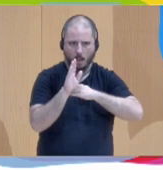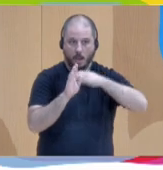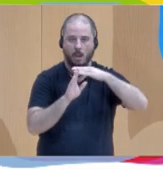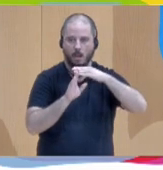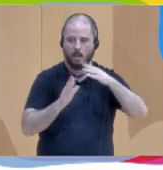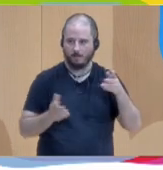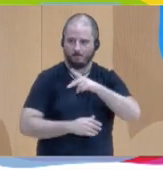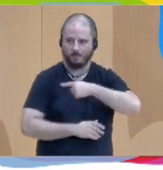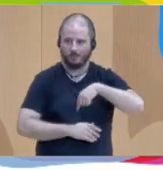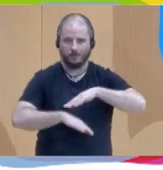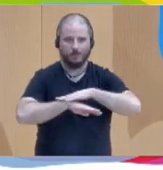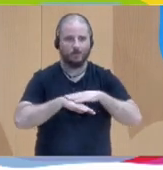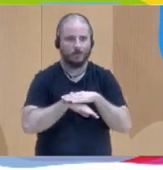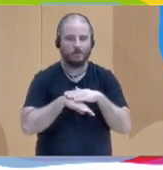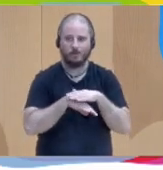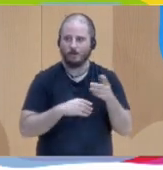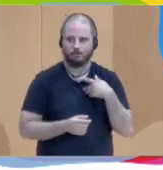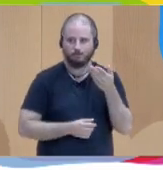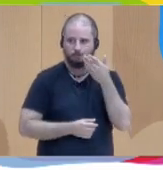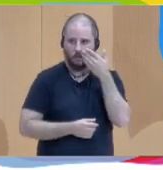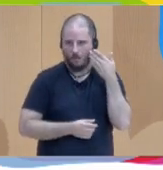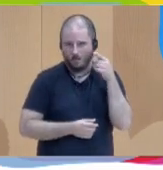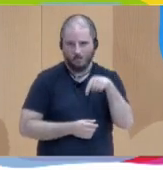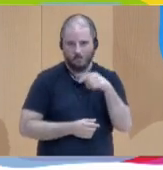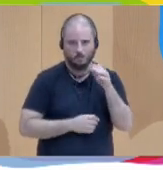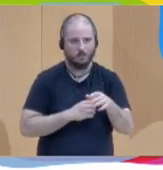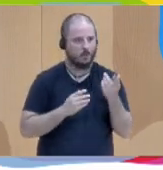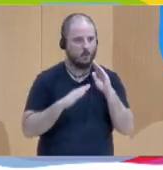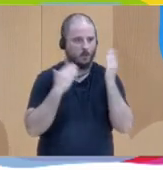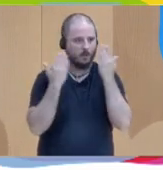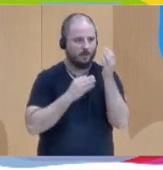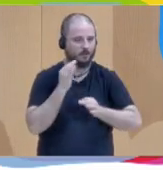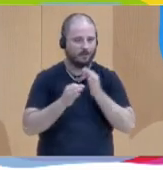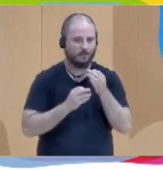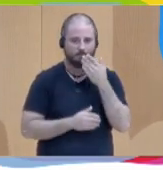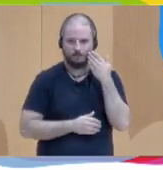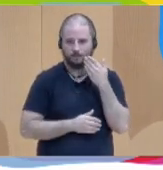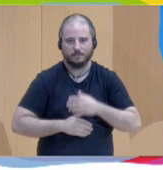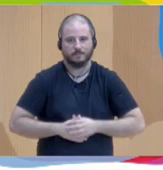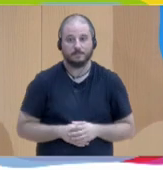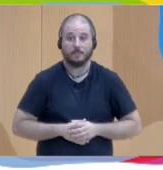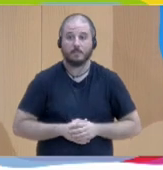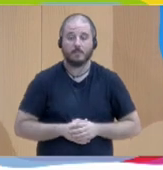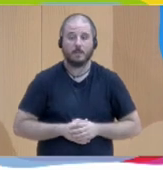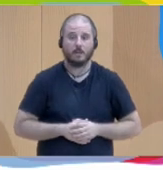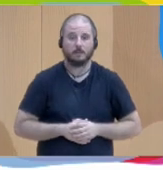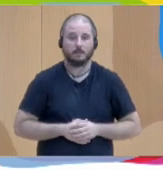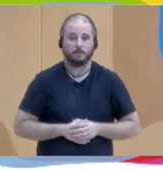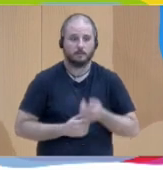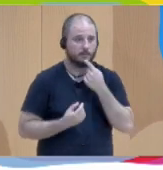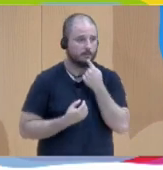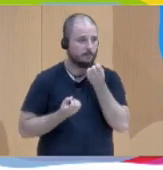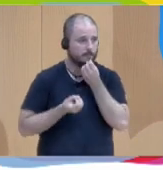navarra la verdad que que es un orgullo no haber organizado este congreso y luego lo que os quiero trasladar y es lo